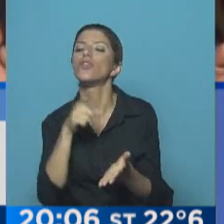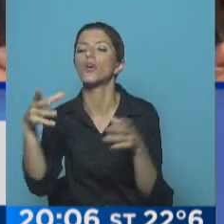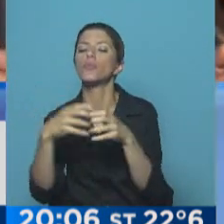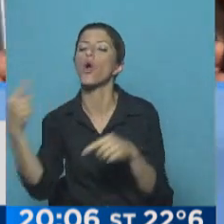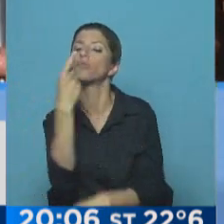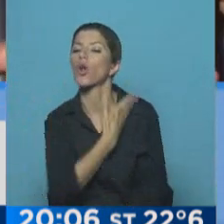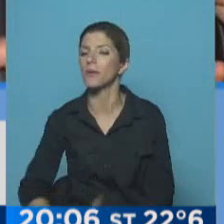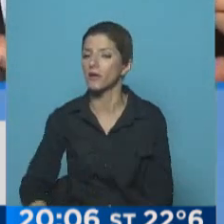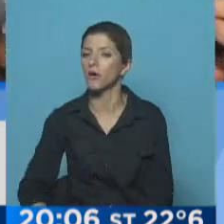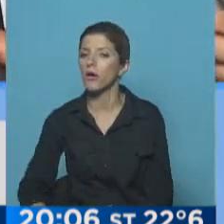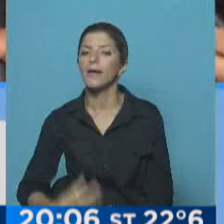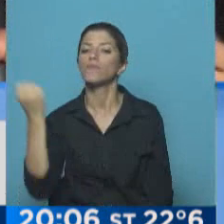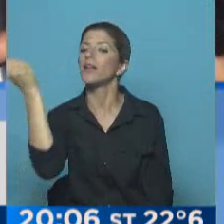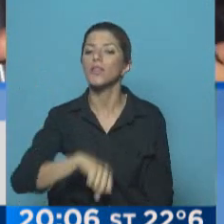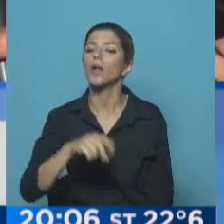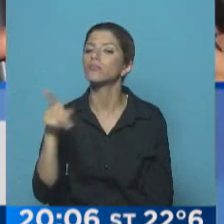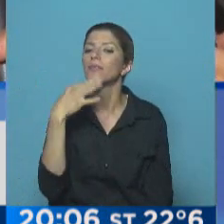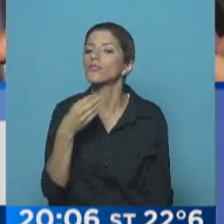de no presentarse, de no dar quórum?